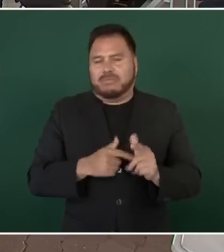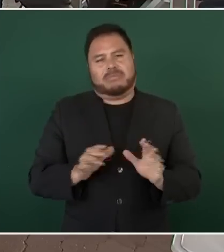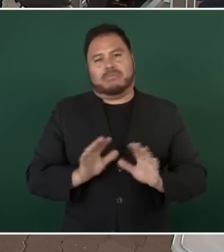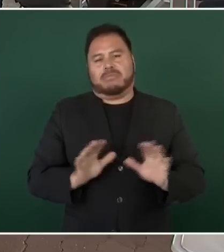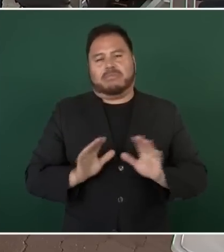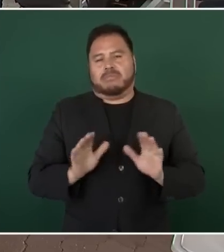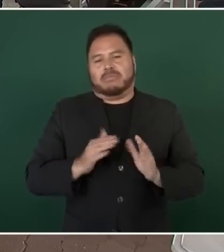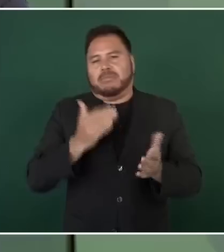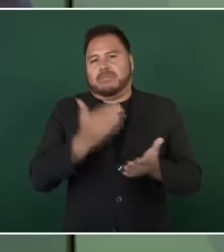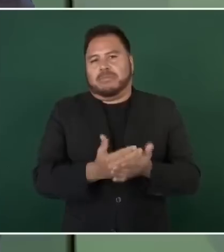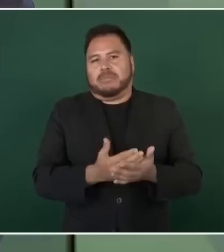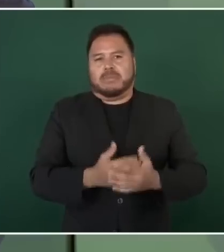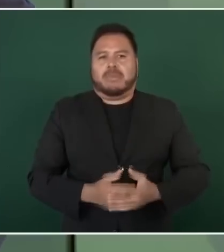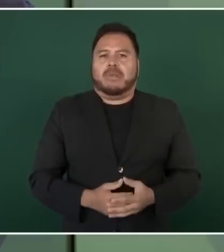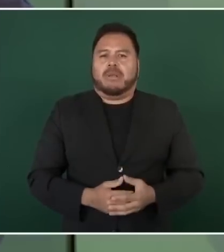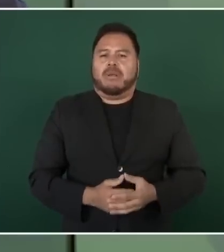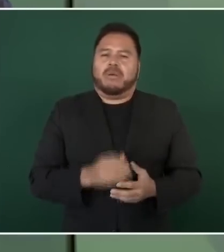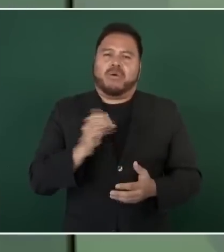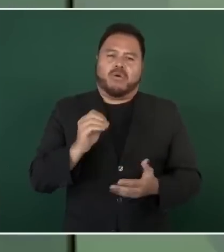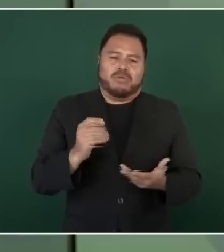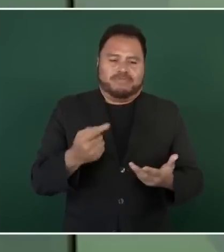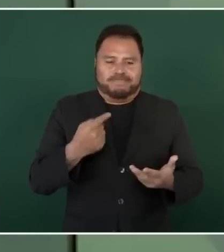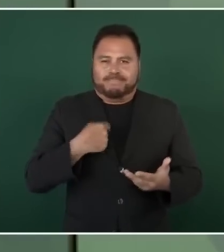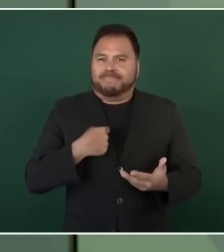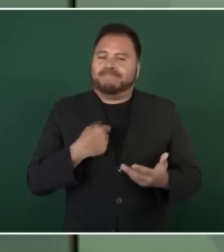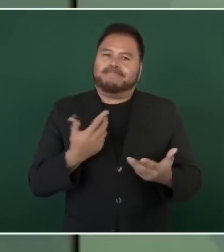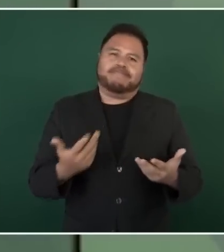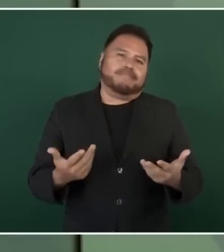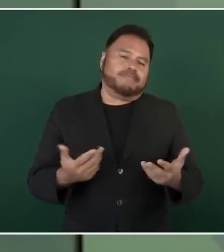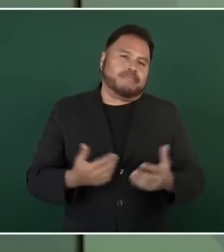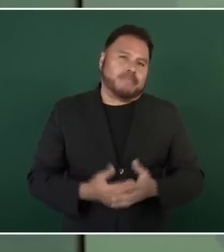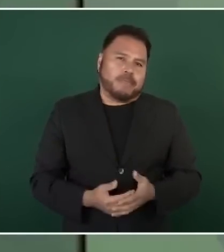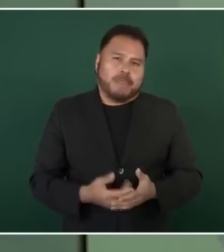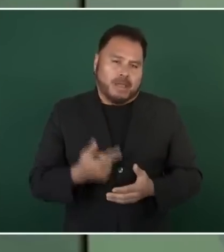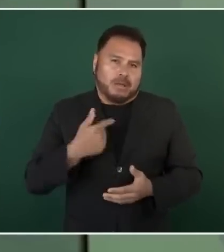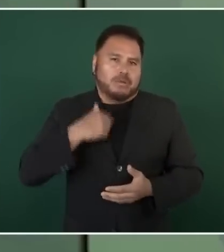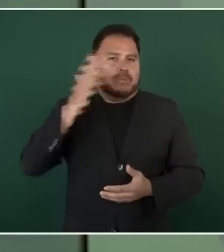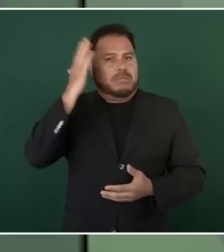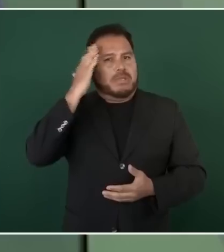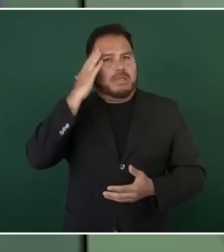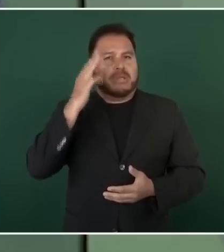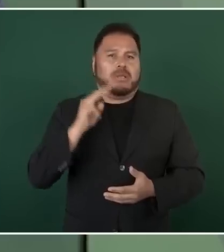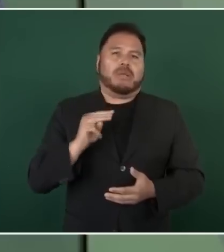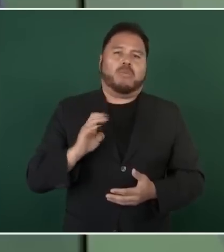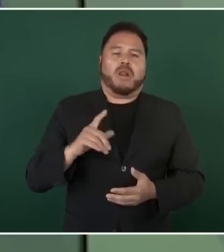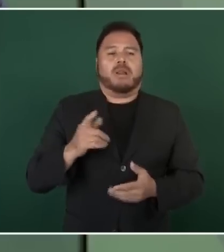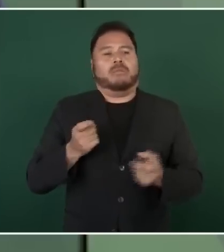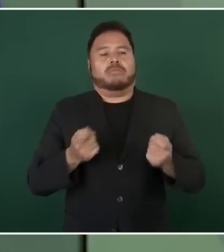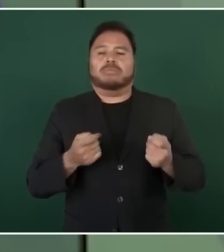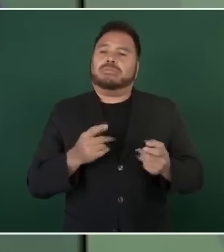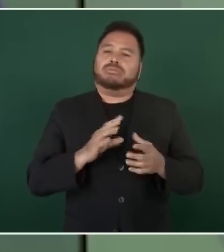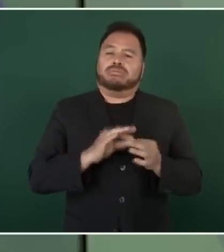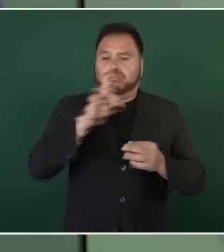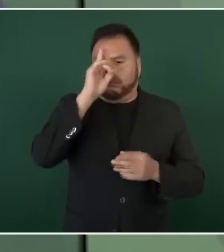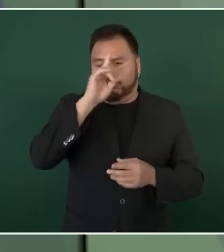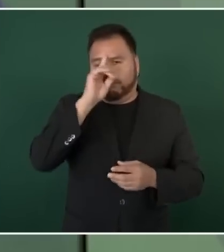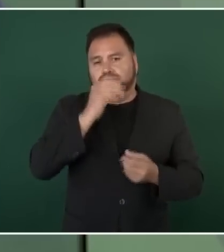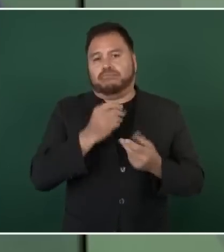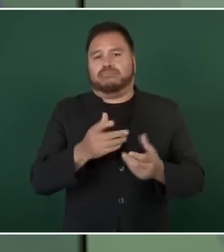ni a ser líder moral, ni